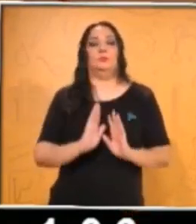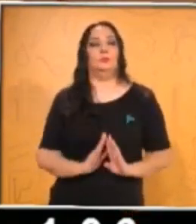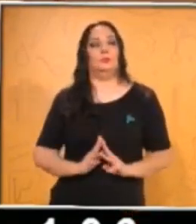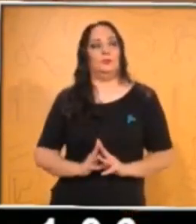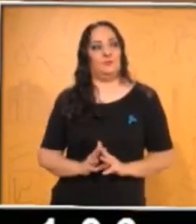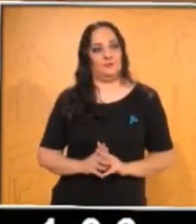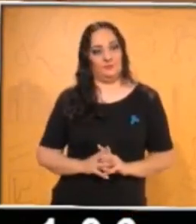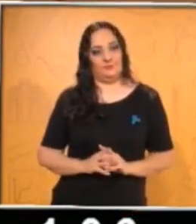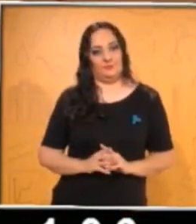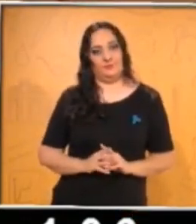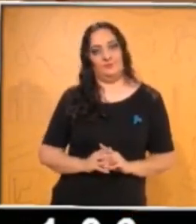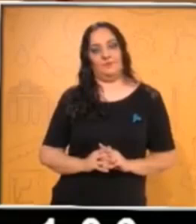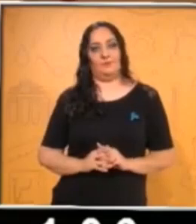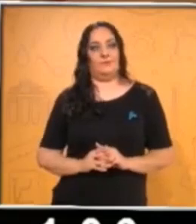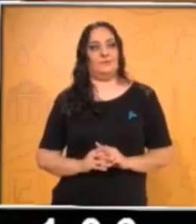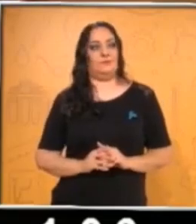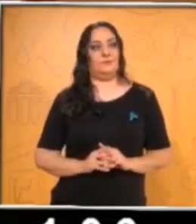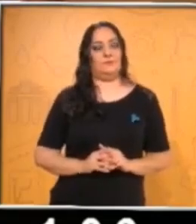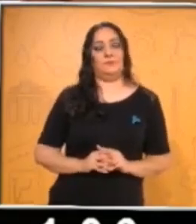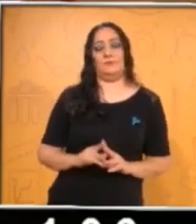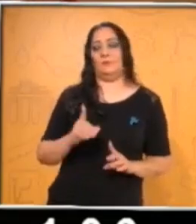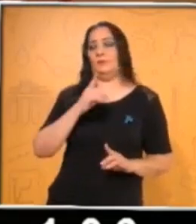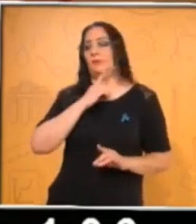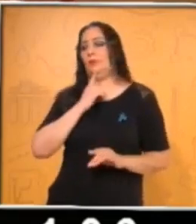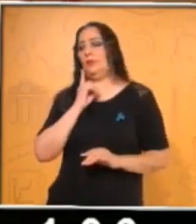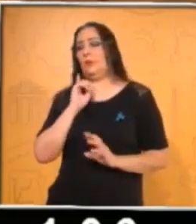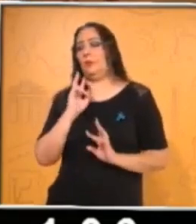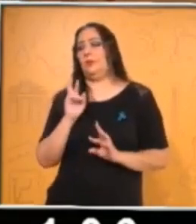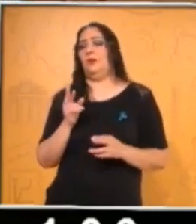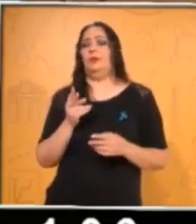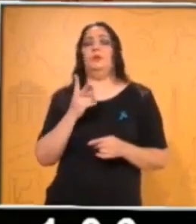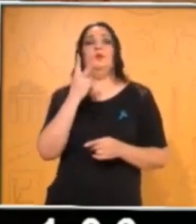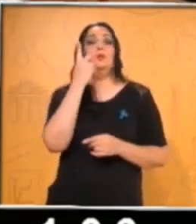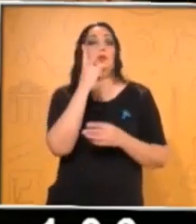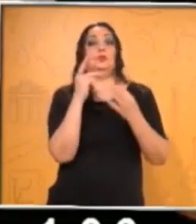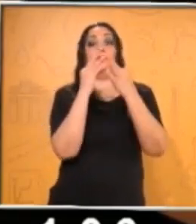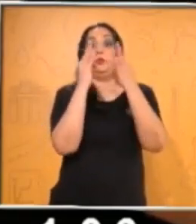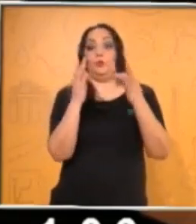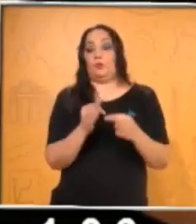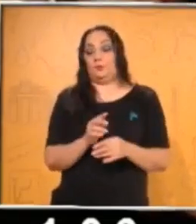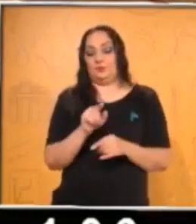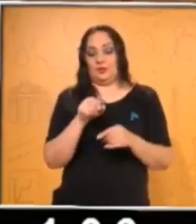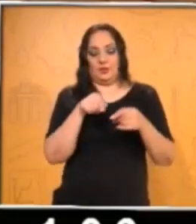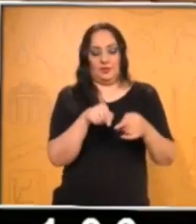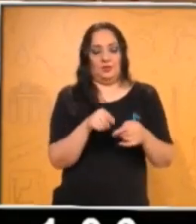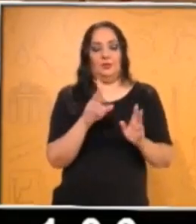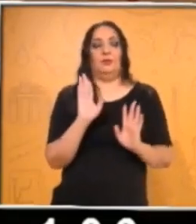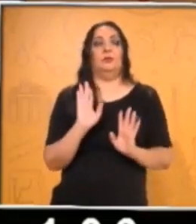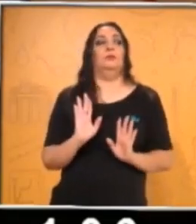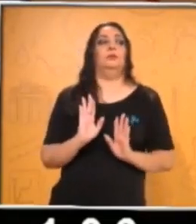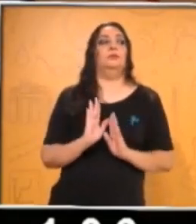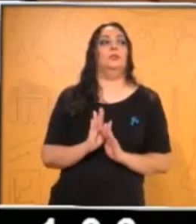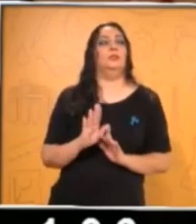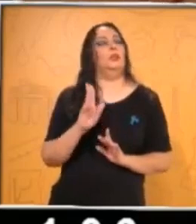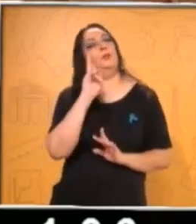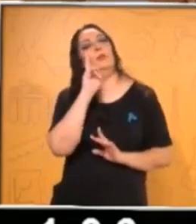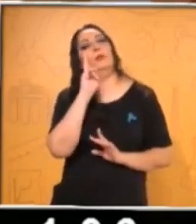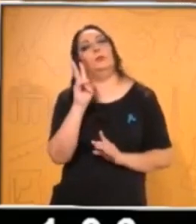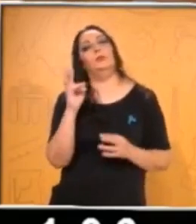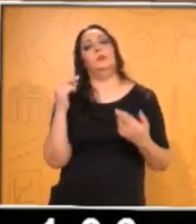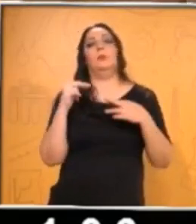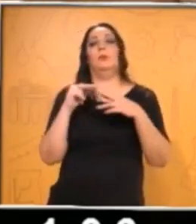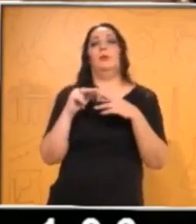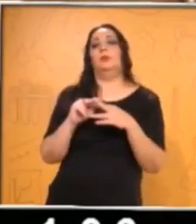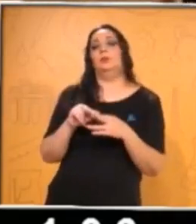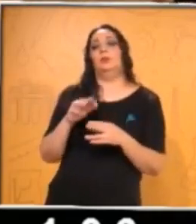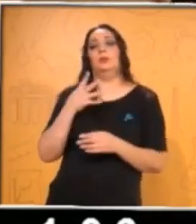Ay, ya. Nos tiene que quedar dos figuras ahí, maestra. De aquí vamos a sacar dos figuras, que como ya mencionó el maestro